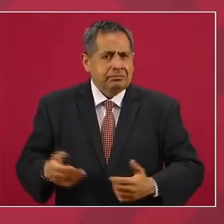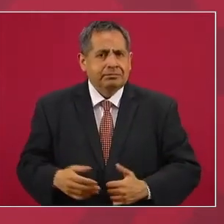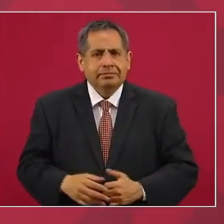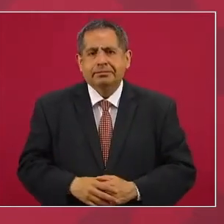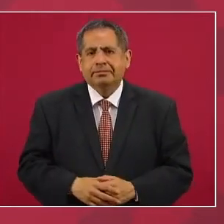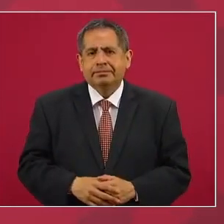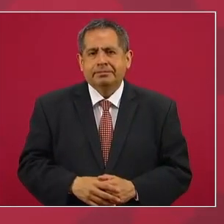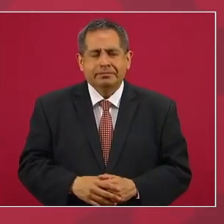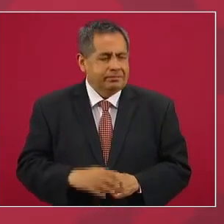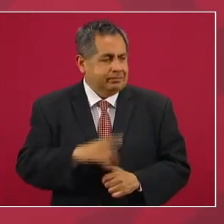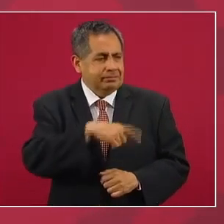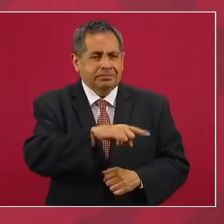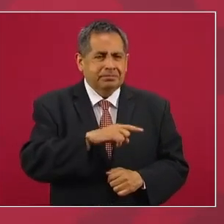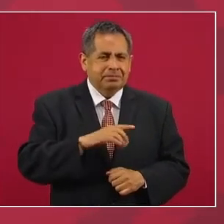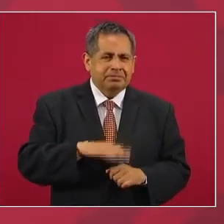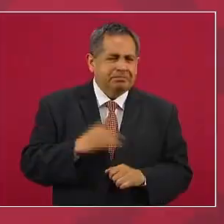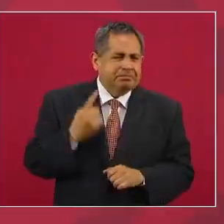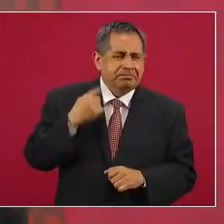¿Por qué